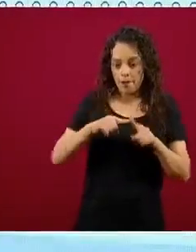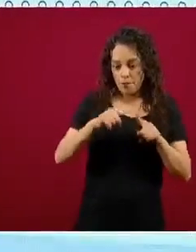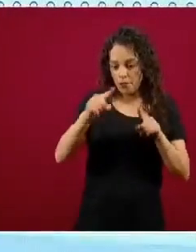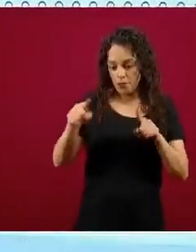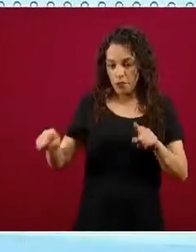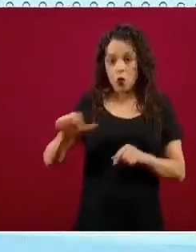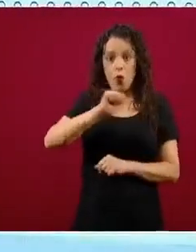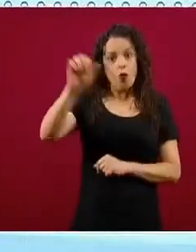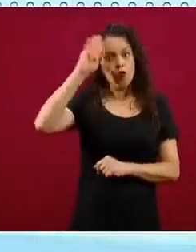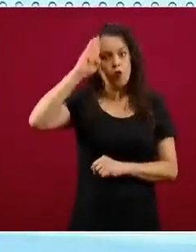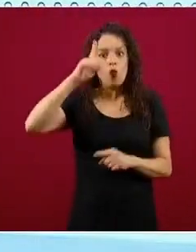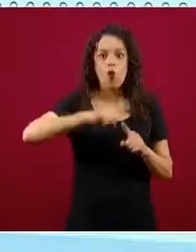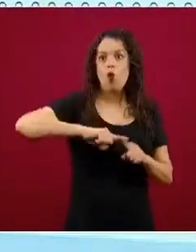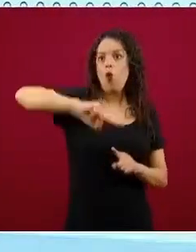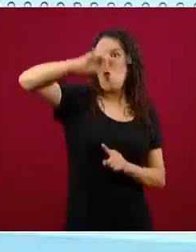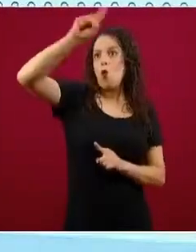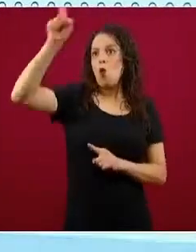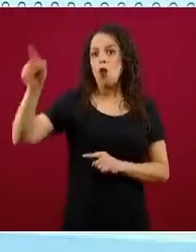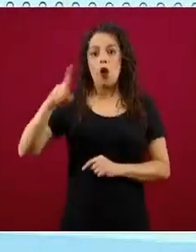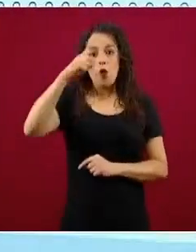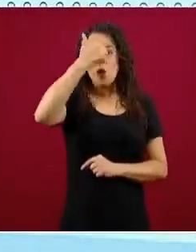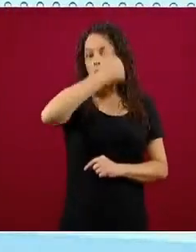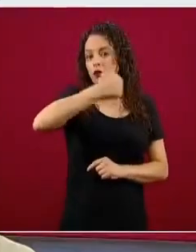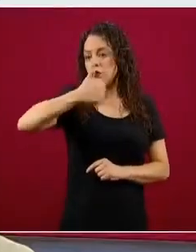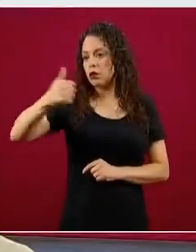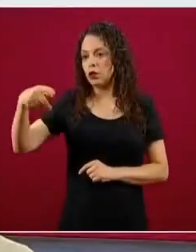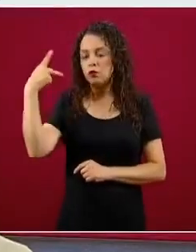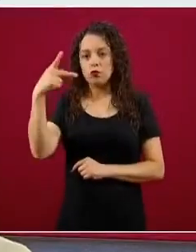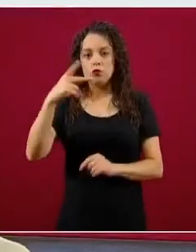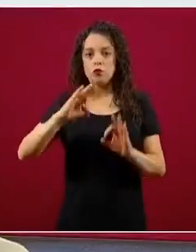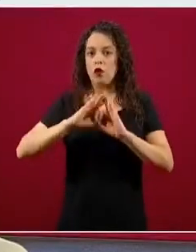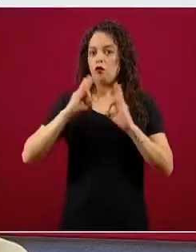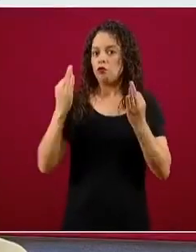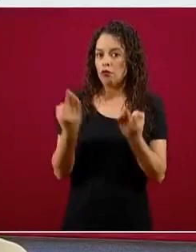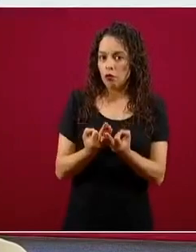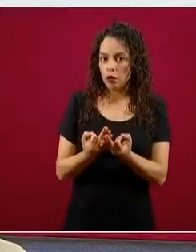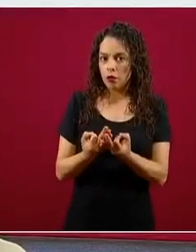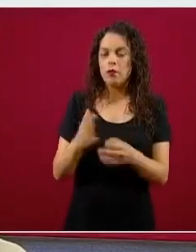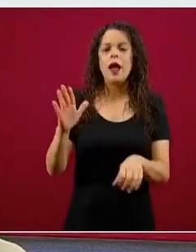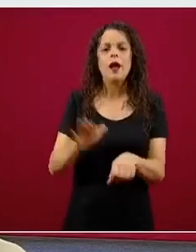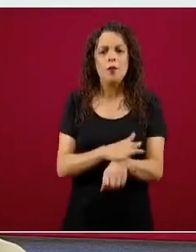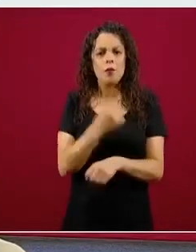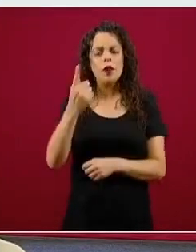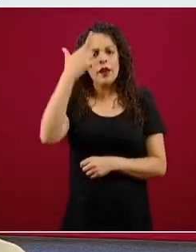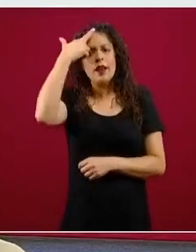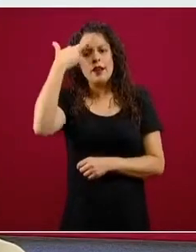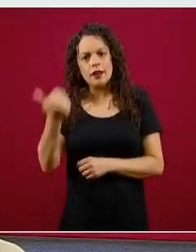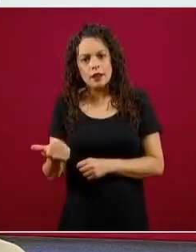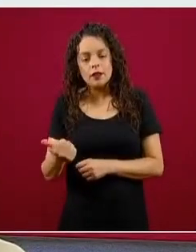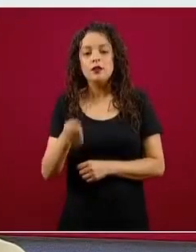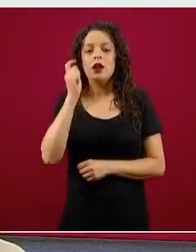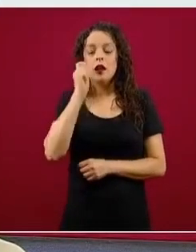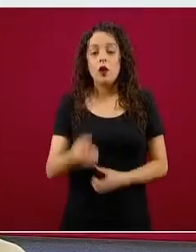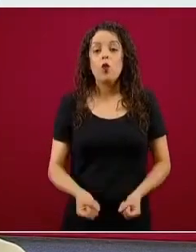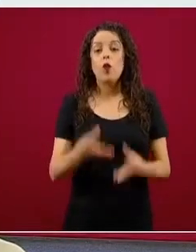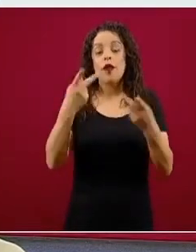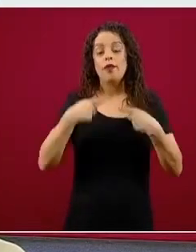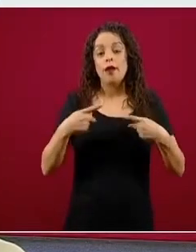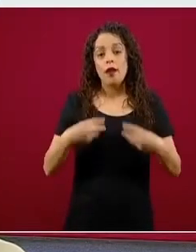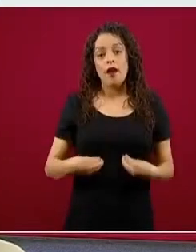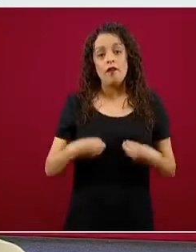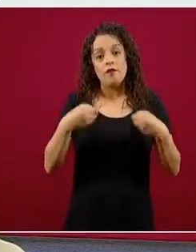Cada una tiene su propia dinámica y esto depende de muchos factores, tanto la densidad poblacional, el